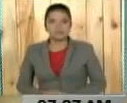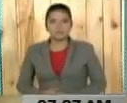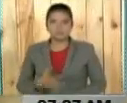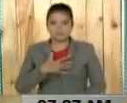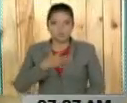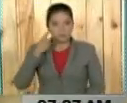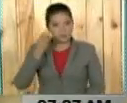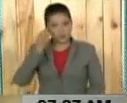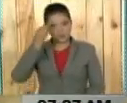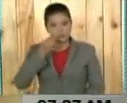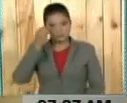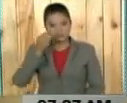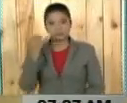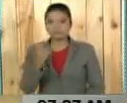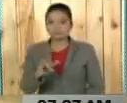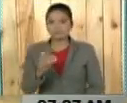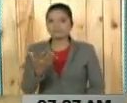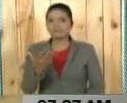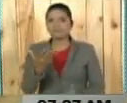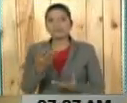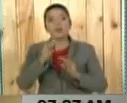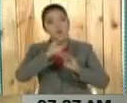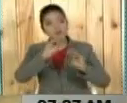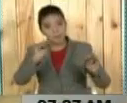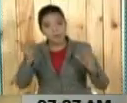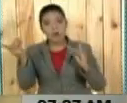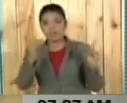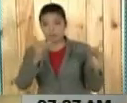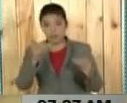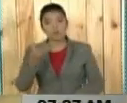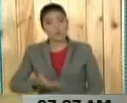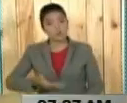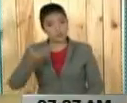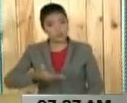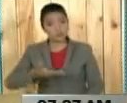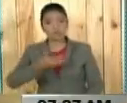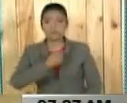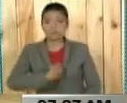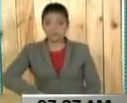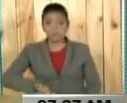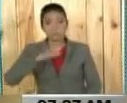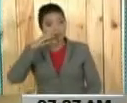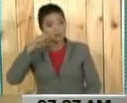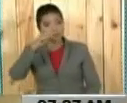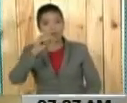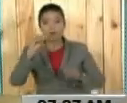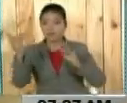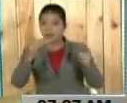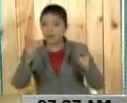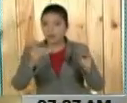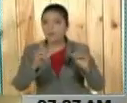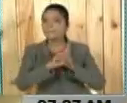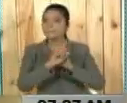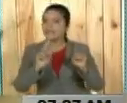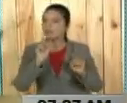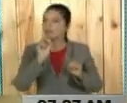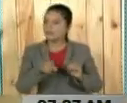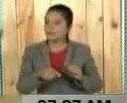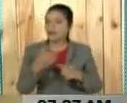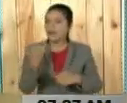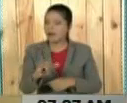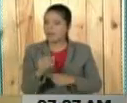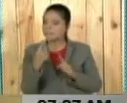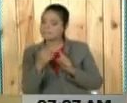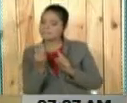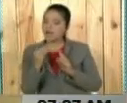opinión. Hay un llamado al diálogo, que es muy importante, que ha hecho el presidente Maduro, pero ese llamado al diálogo también convive